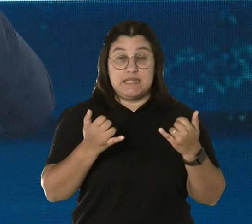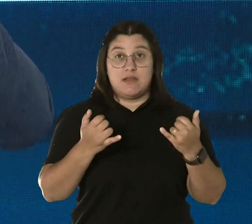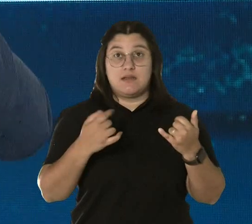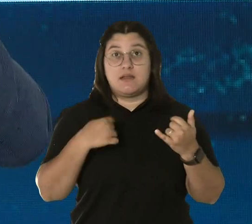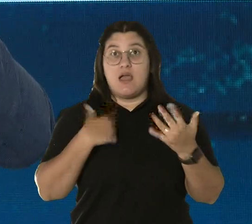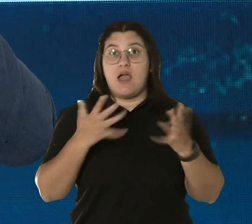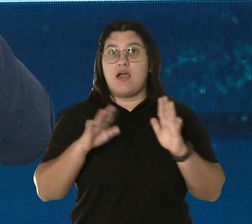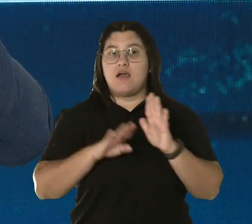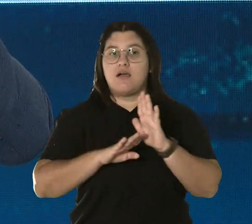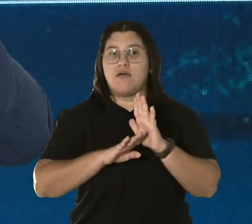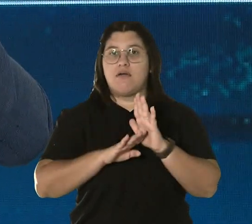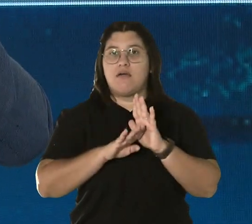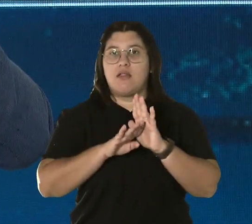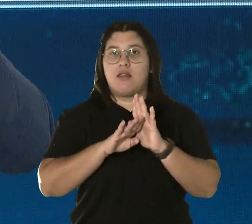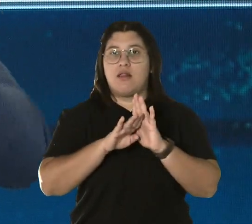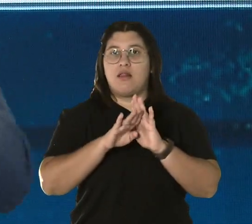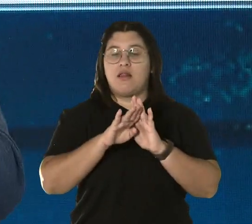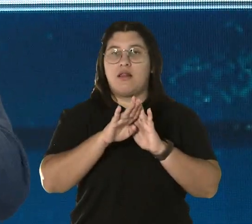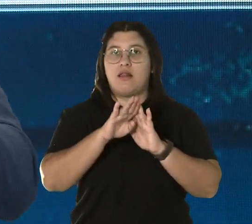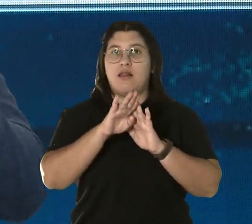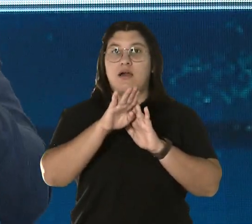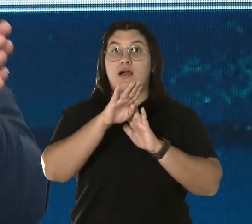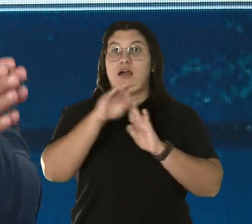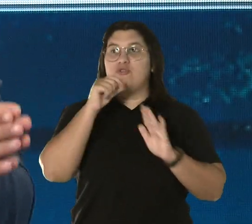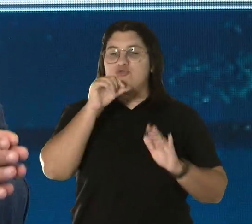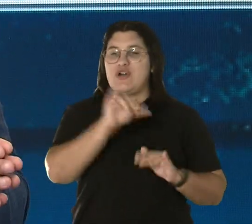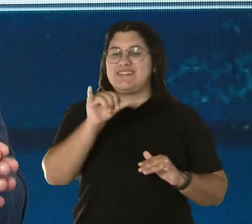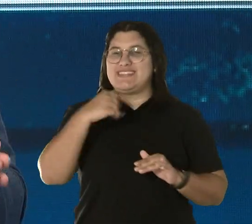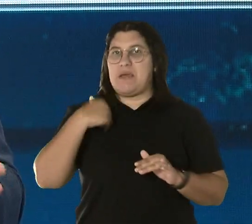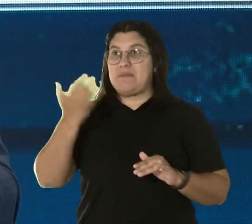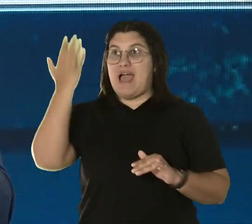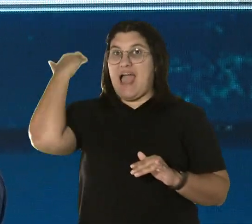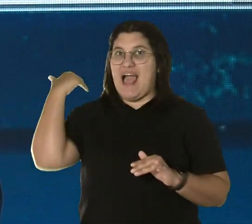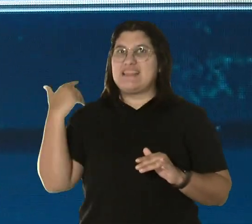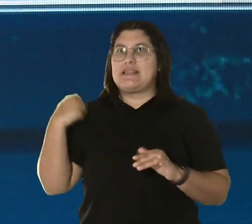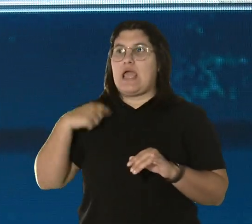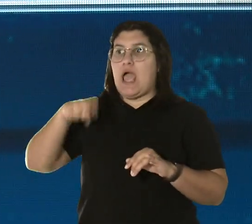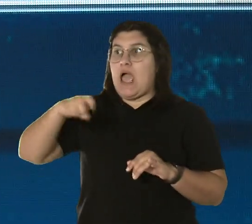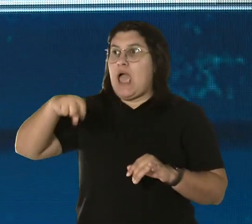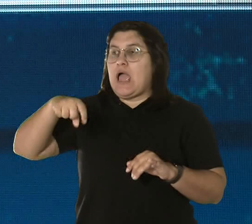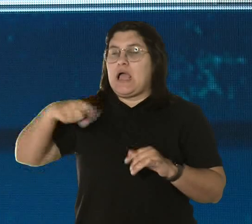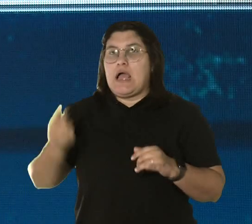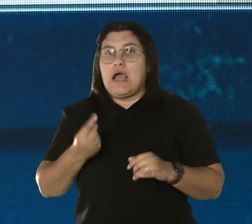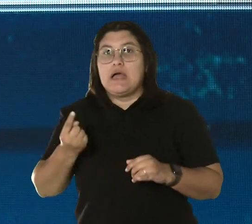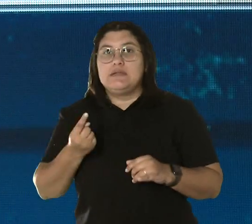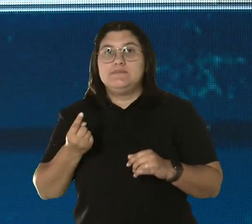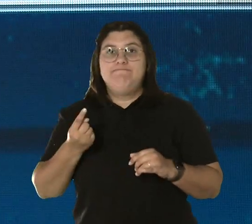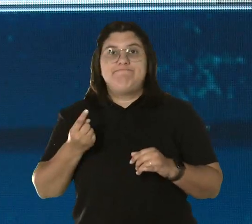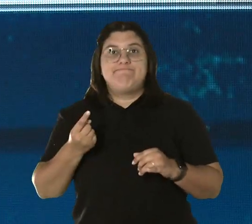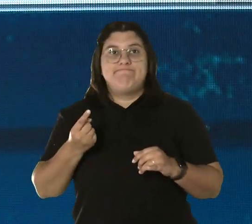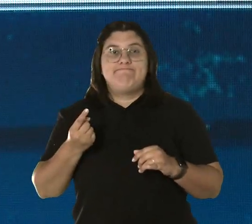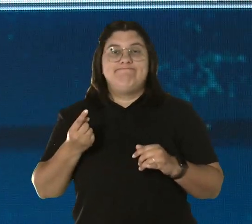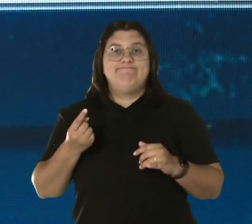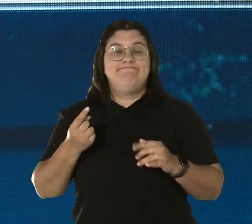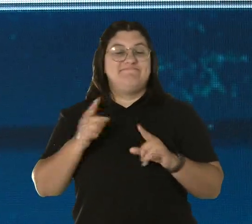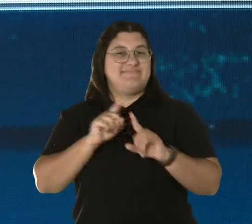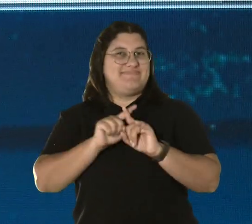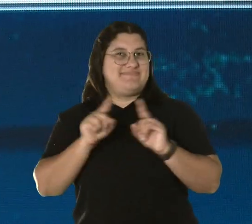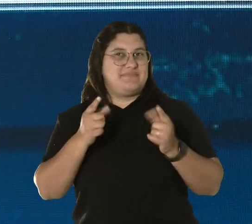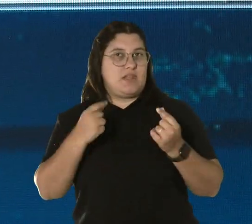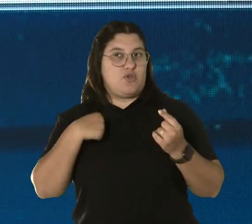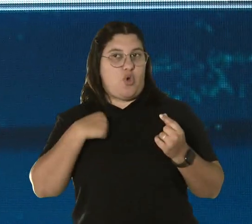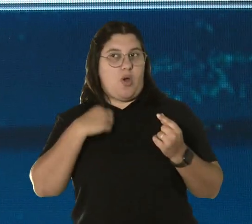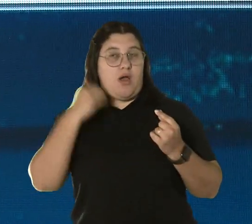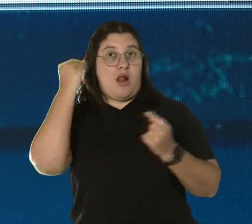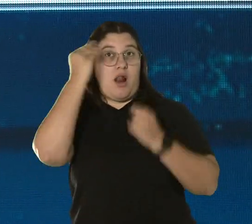donde ya la demanda no es tan necesaria como la teníamos antes en momentos de pandemia y donde no se estaban insertando. Y lo que a mí me